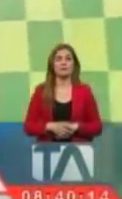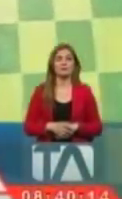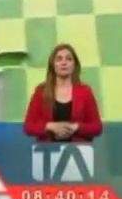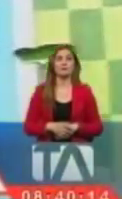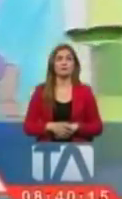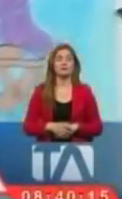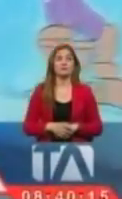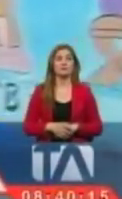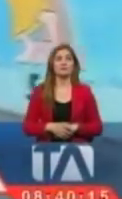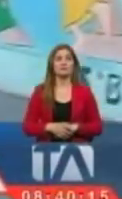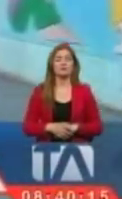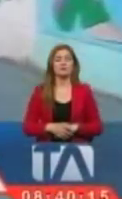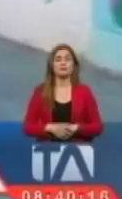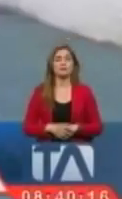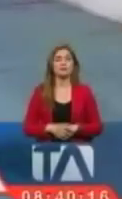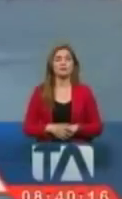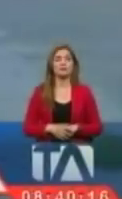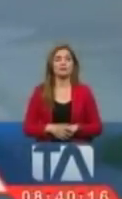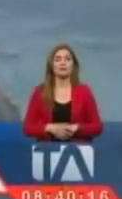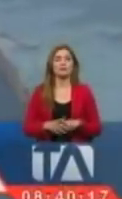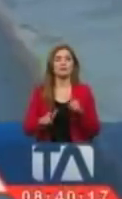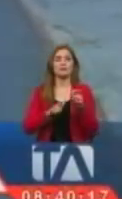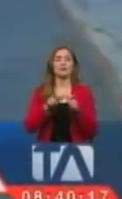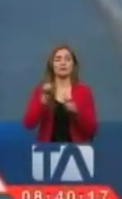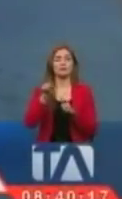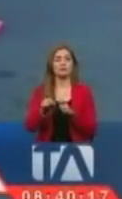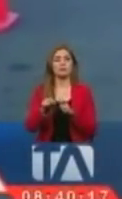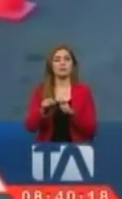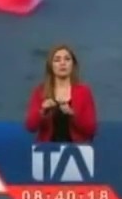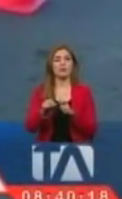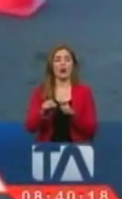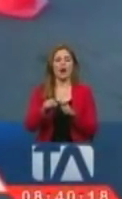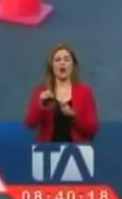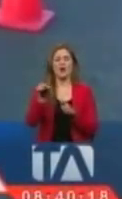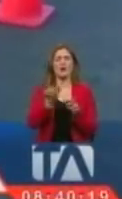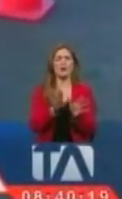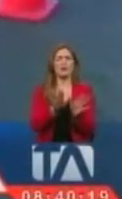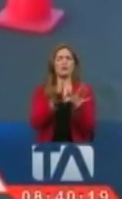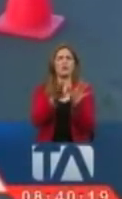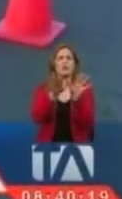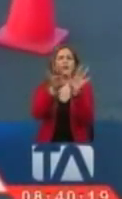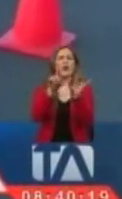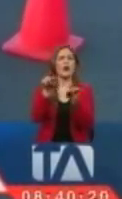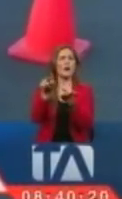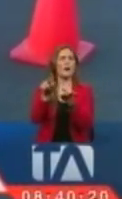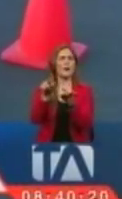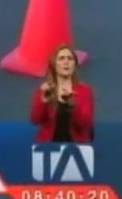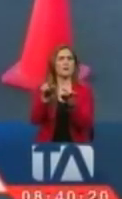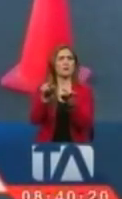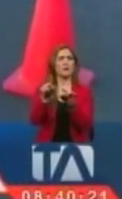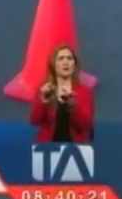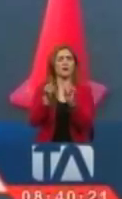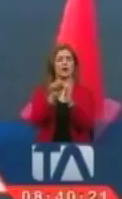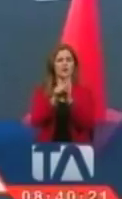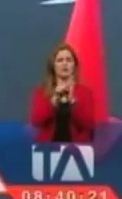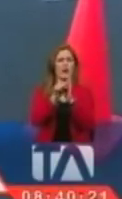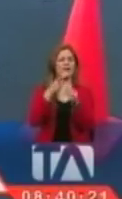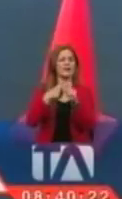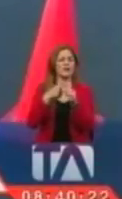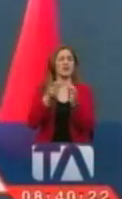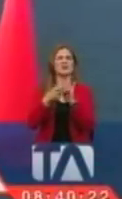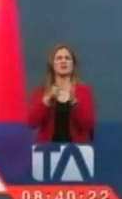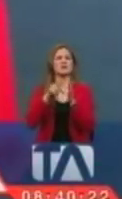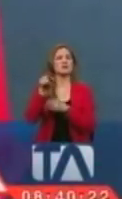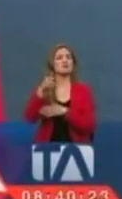y me ha llamado atención a mí ya nuestros televidentes es los quines que están pintados en el paso cebra ave emblemática de quito los quines que